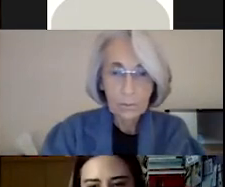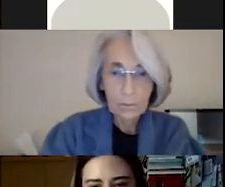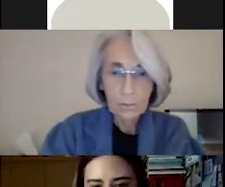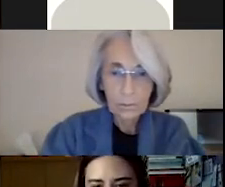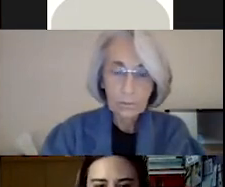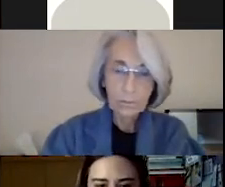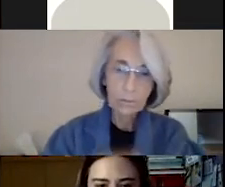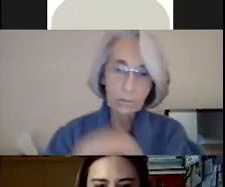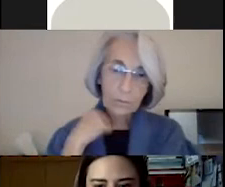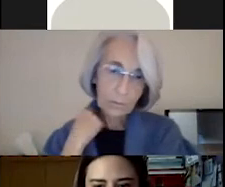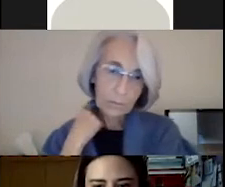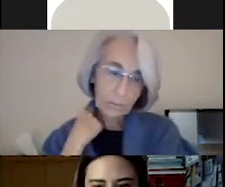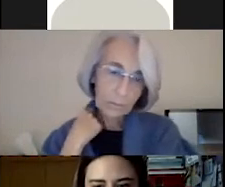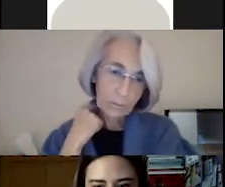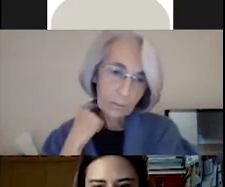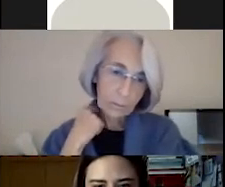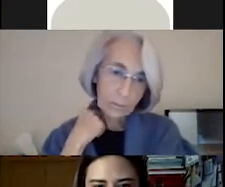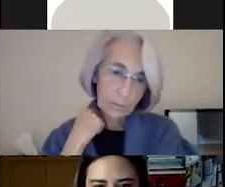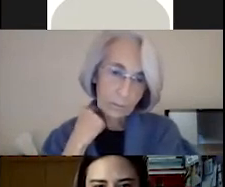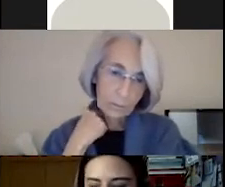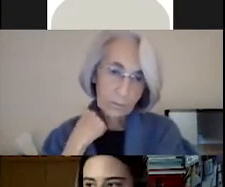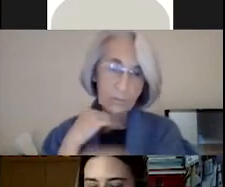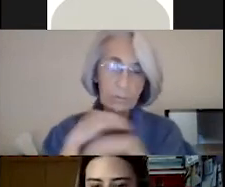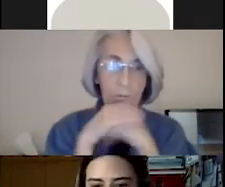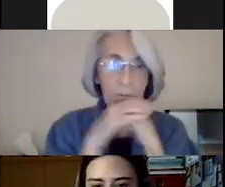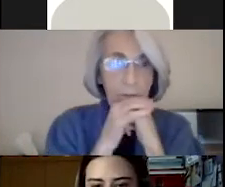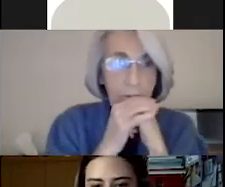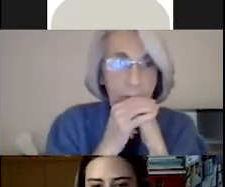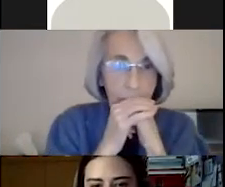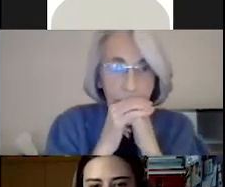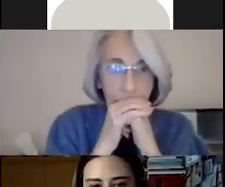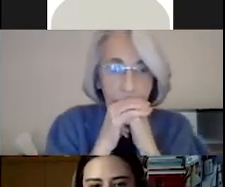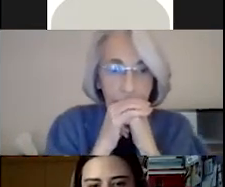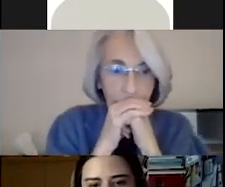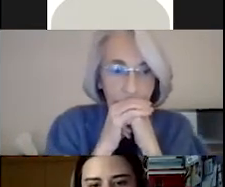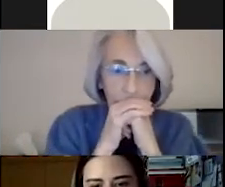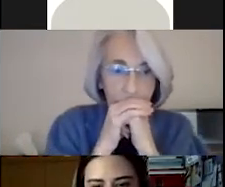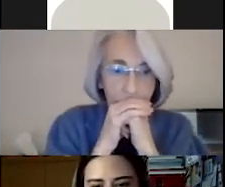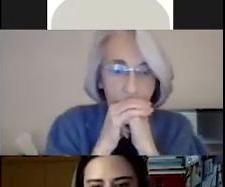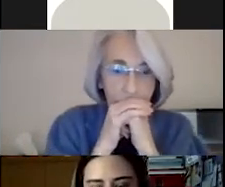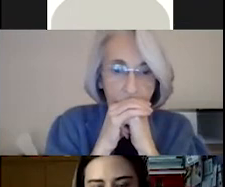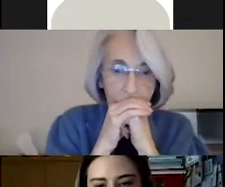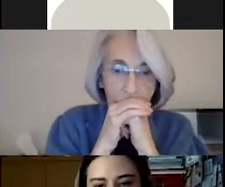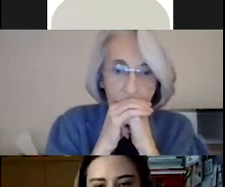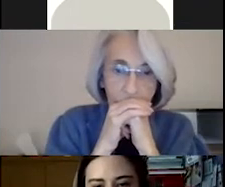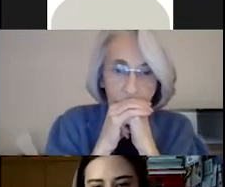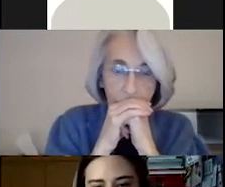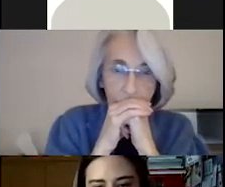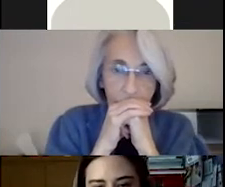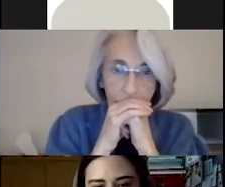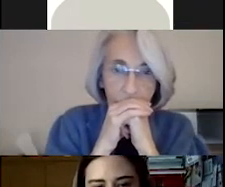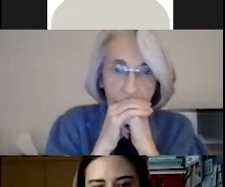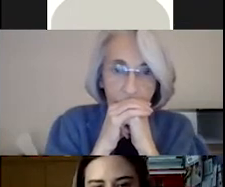that I contributed on partnerships to UNRWA's 2016 flagship report. Some people say that partnerships are the new